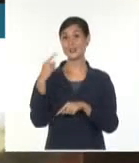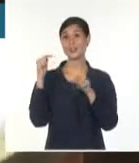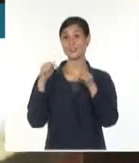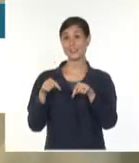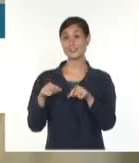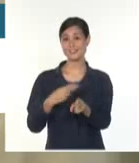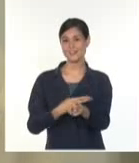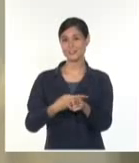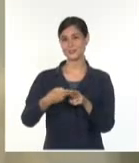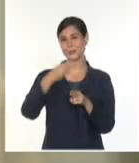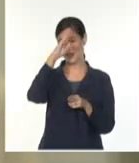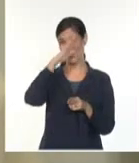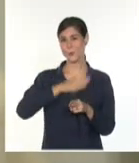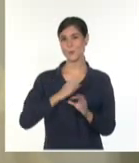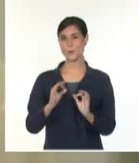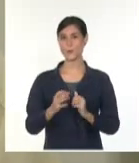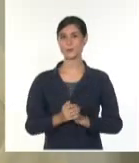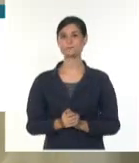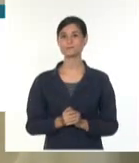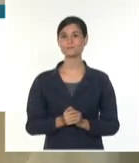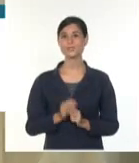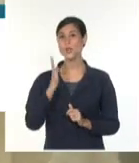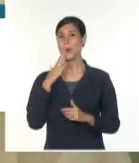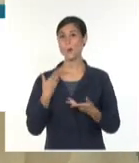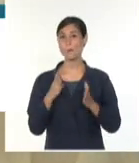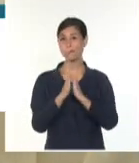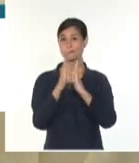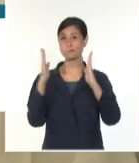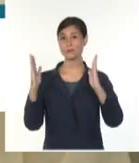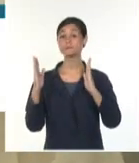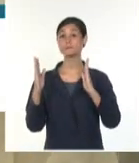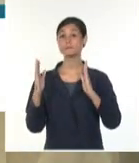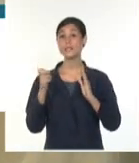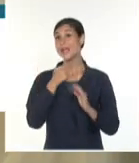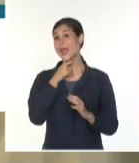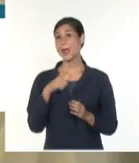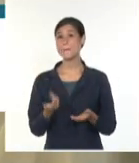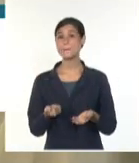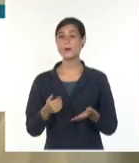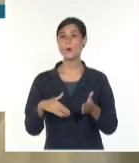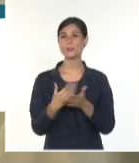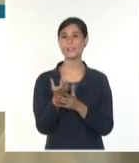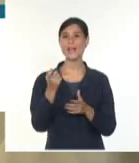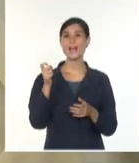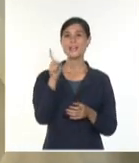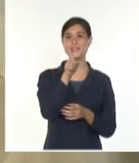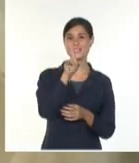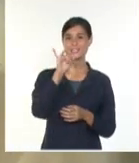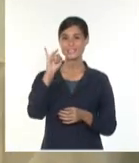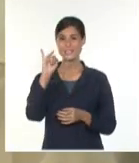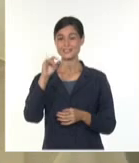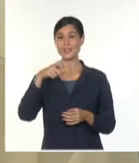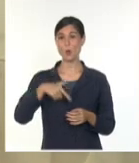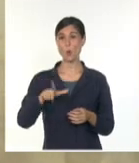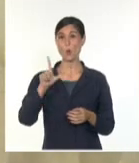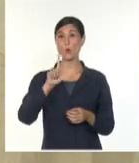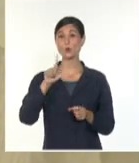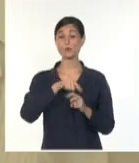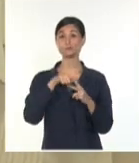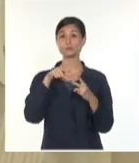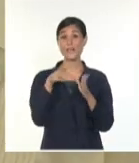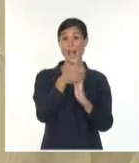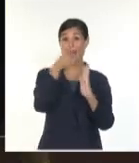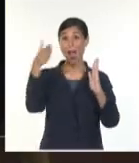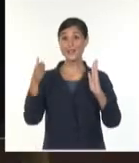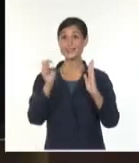cubano que durante una jornada des el 17 de junio hasta el 31 de Julio va a rendir homenaje a todos los historiadores